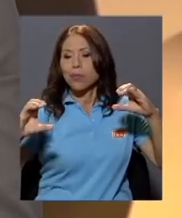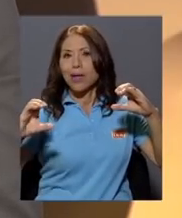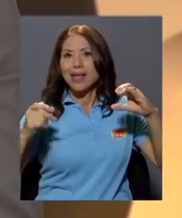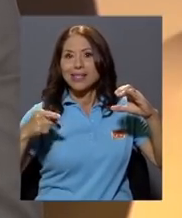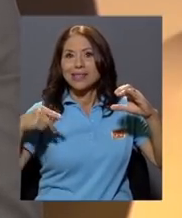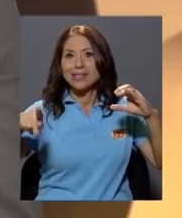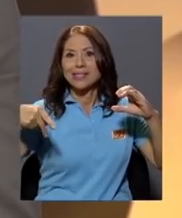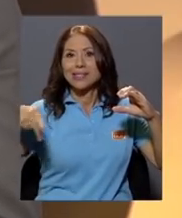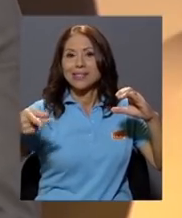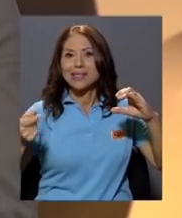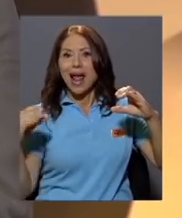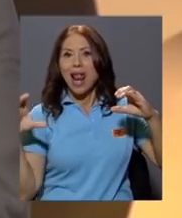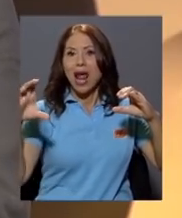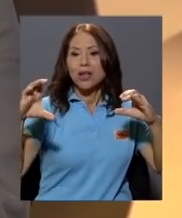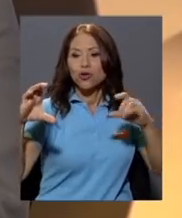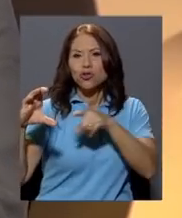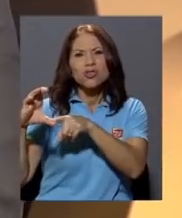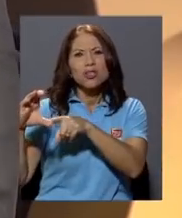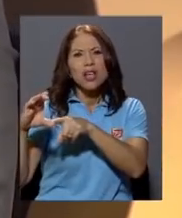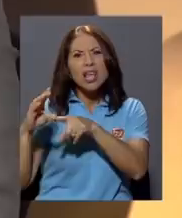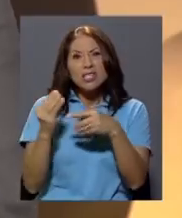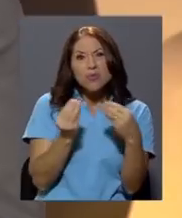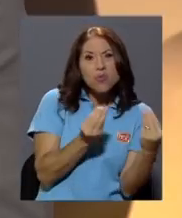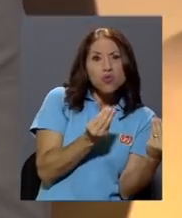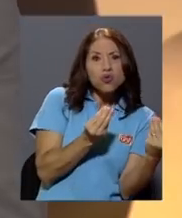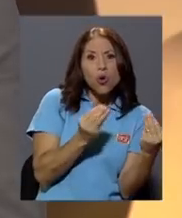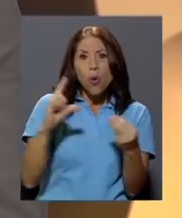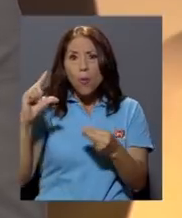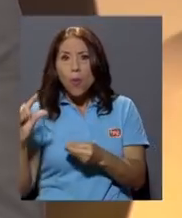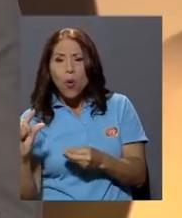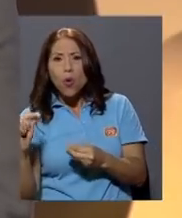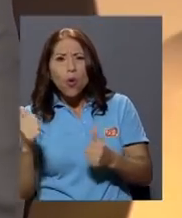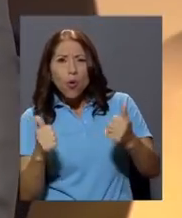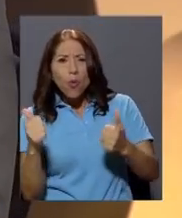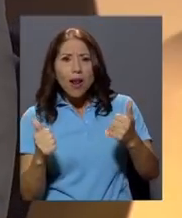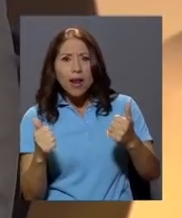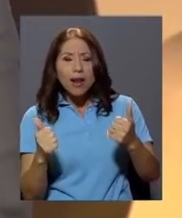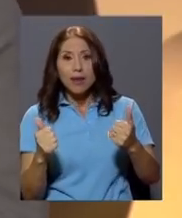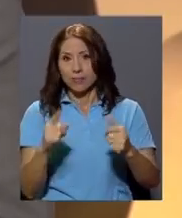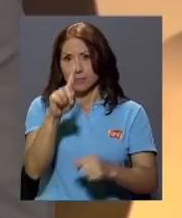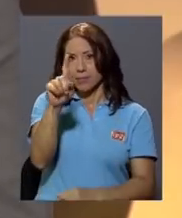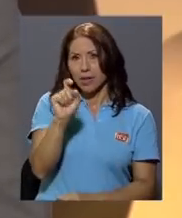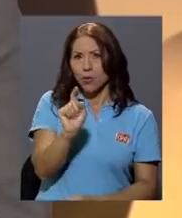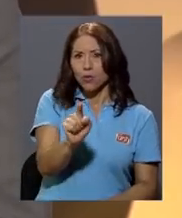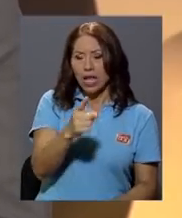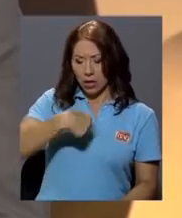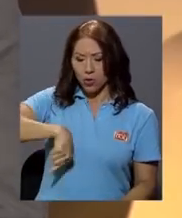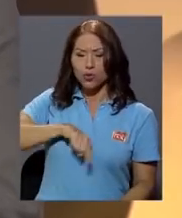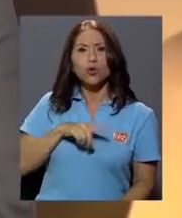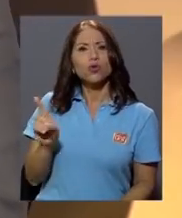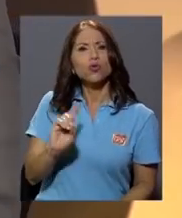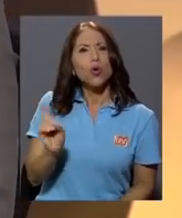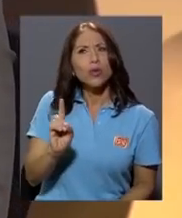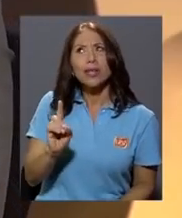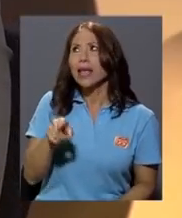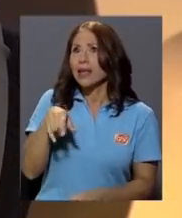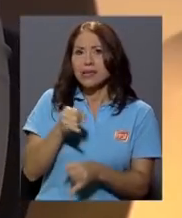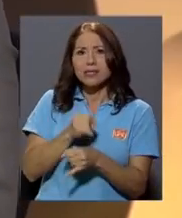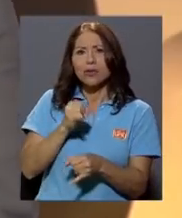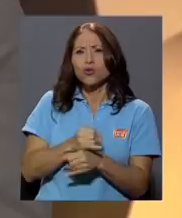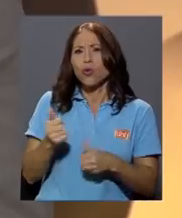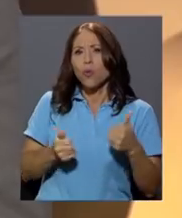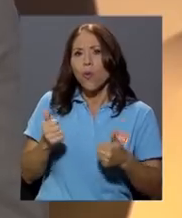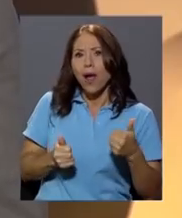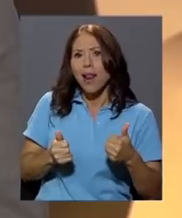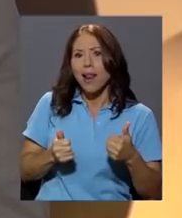poco? Bueno, es que, ¿dónde estamos? ¿En qué institución estamos? ¿Y cuál es la actividad